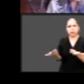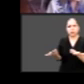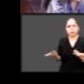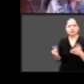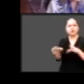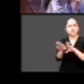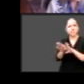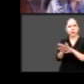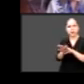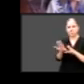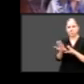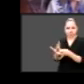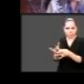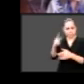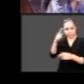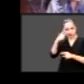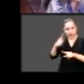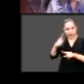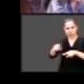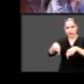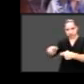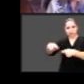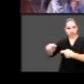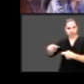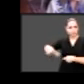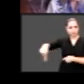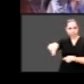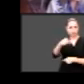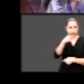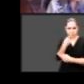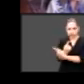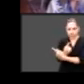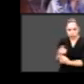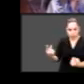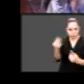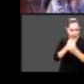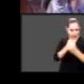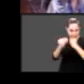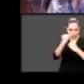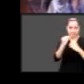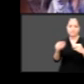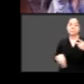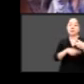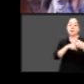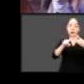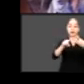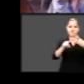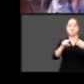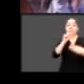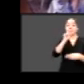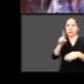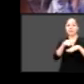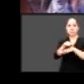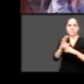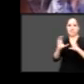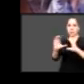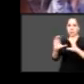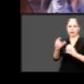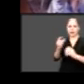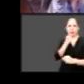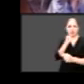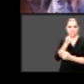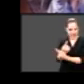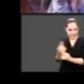en términos de cuidado infantil ¿no? que ya es un tema que se ha platicado muchísimo entendemos las